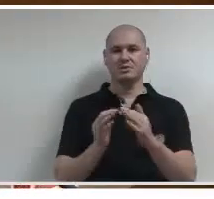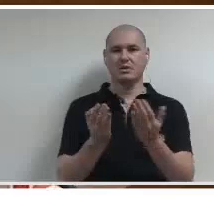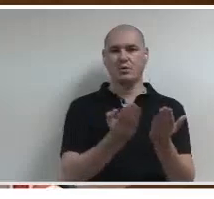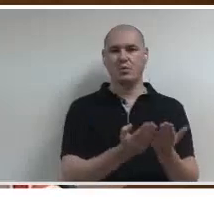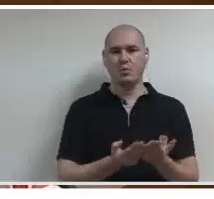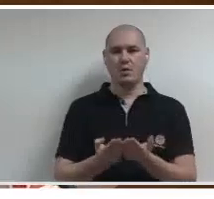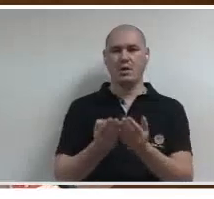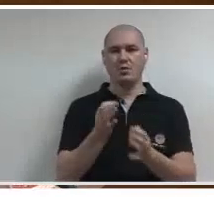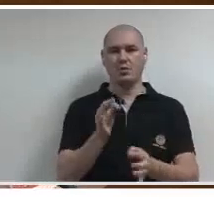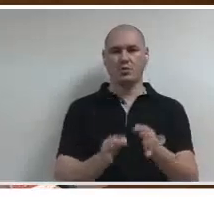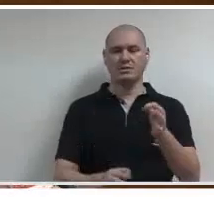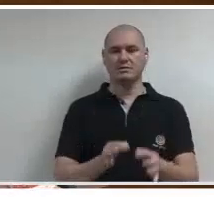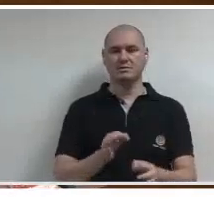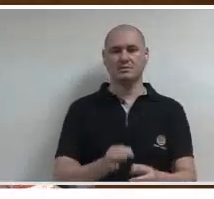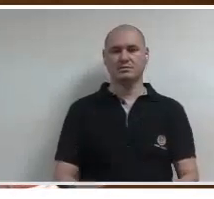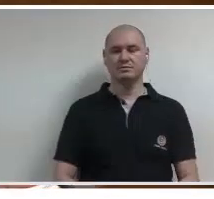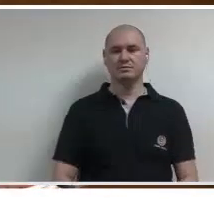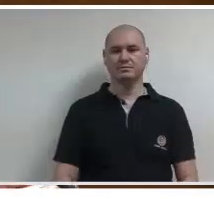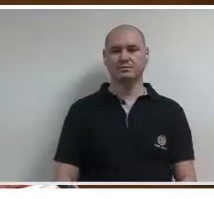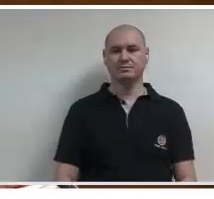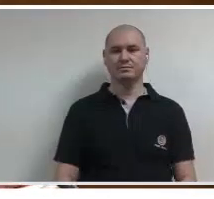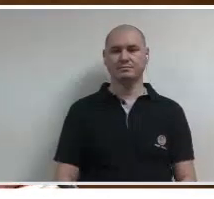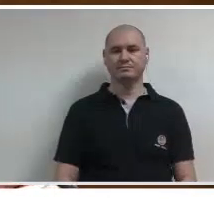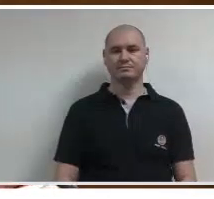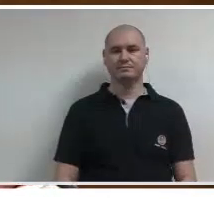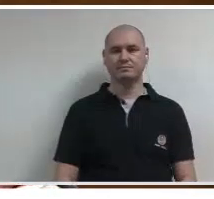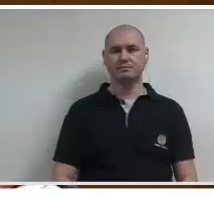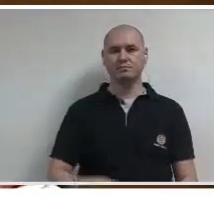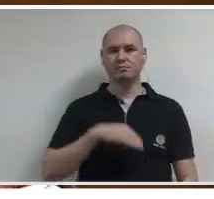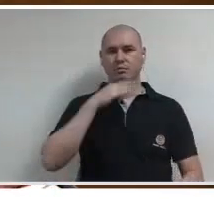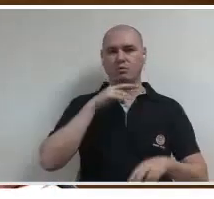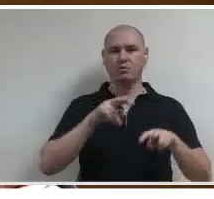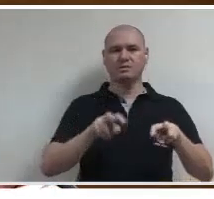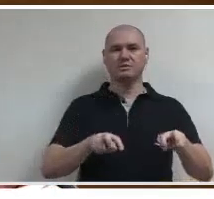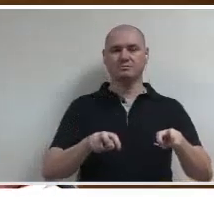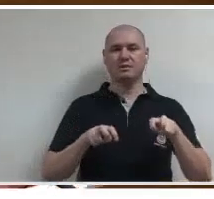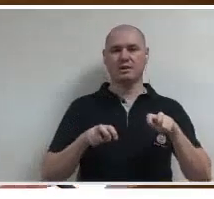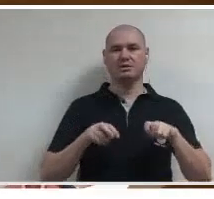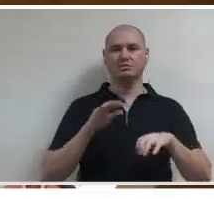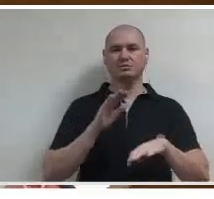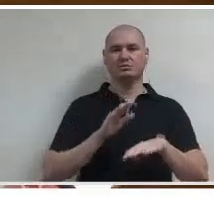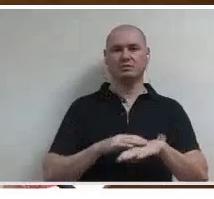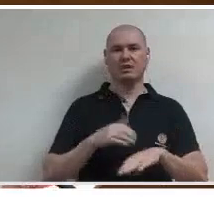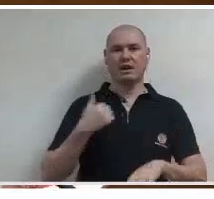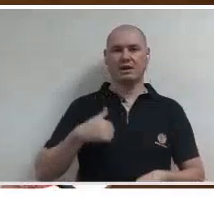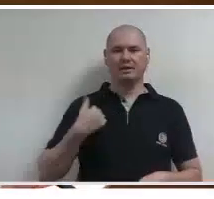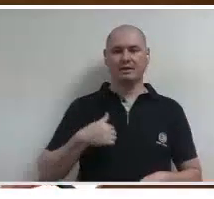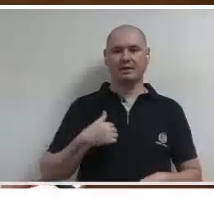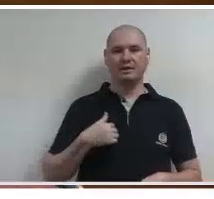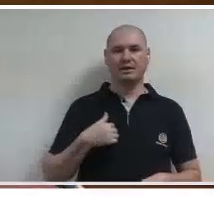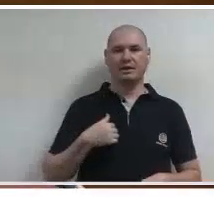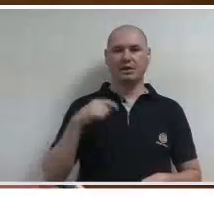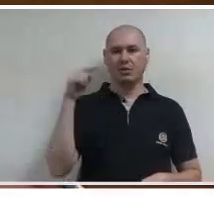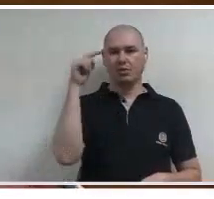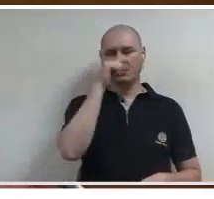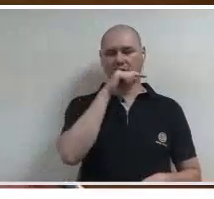Especialización Escuela Judicial, año 2016, Derecho Penal, San Pedro Cuamán de Yupe, Seminario Paisaguaba, República